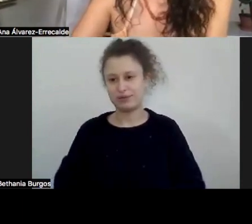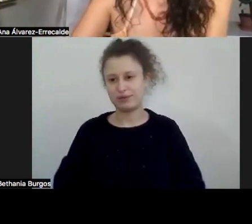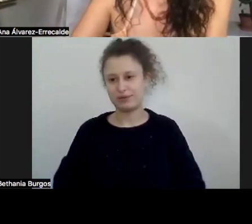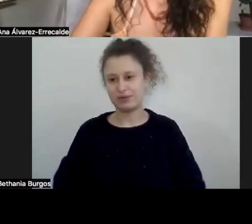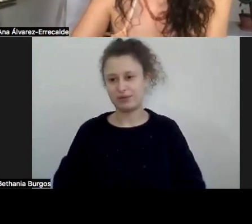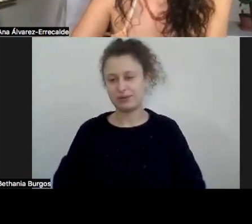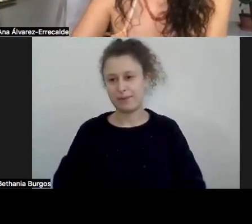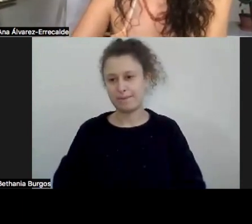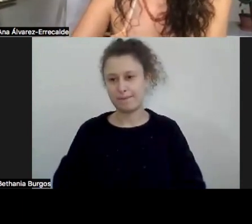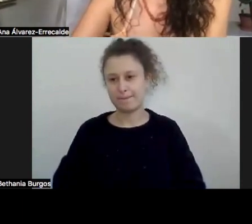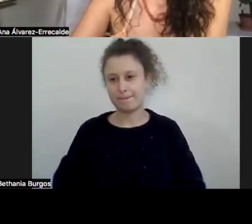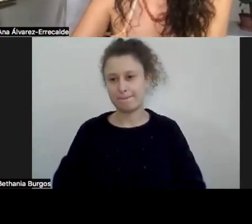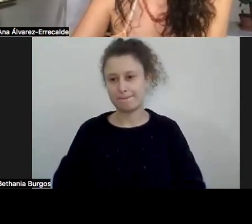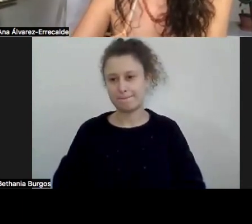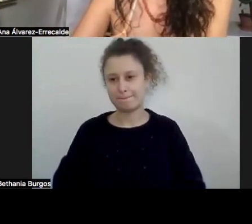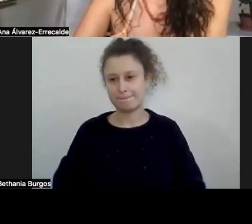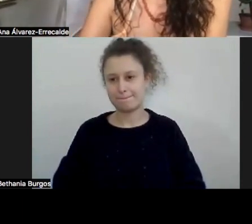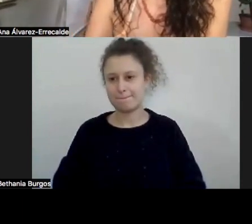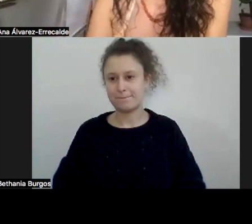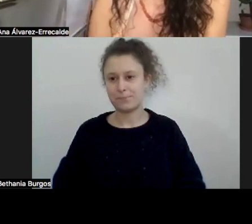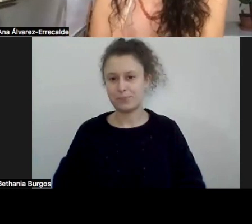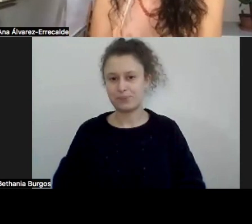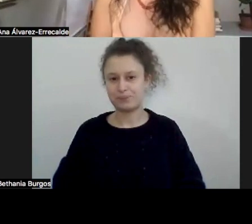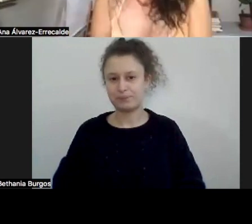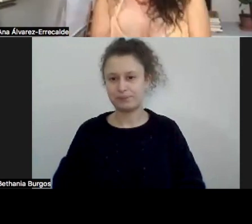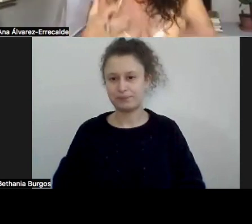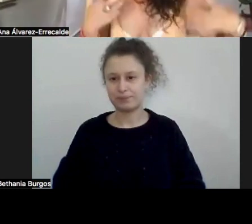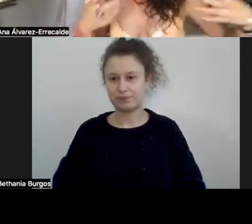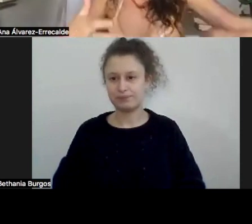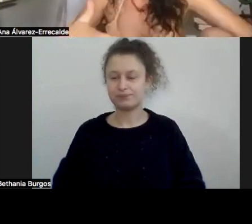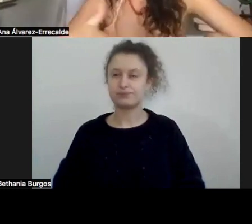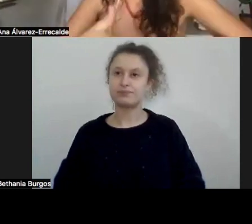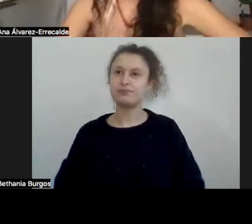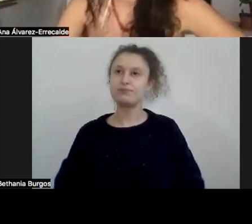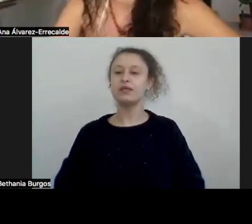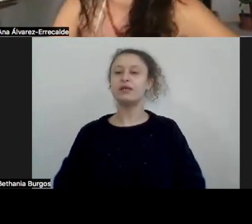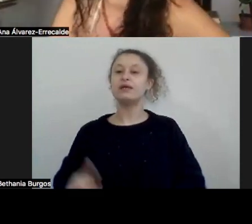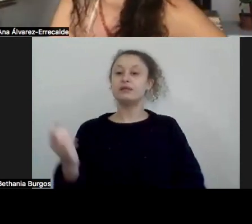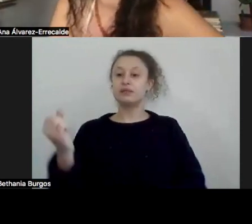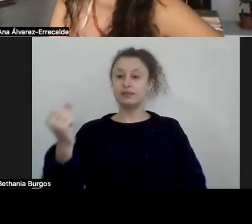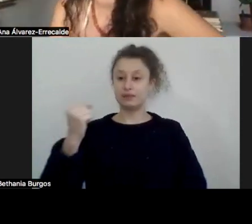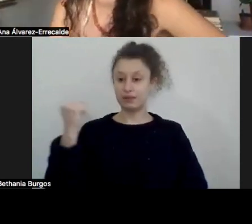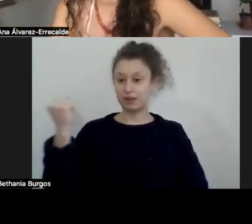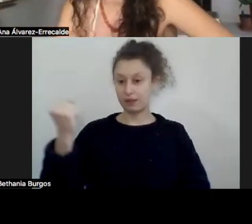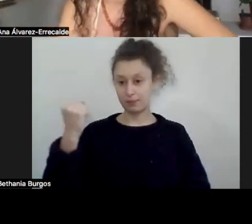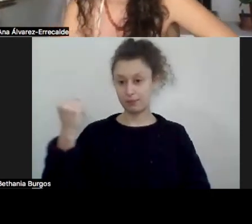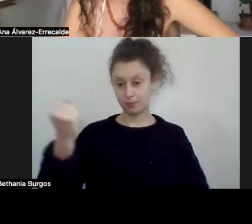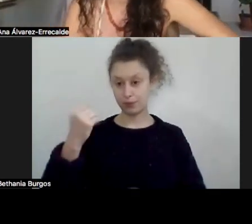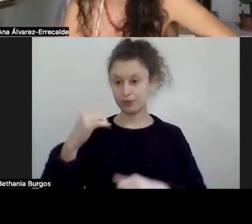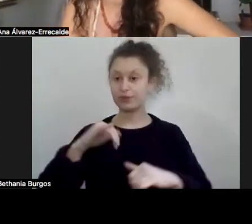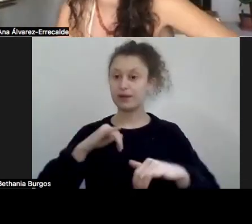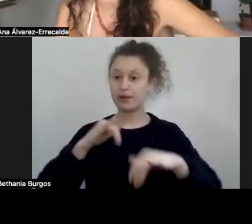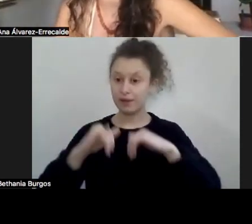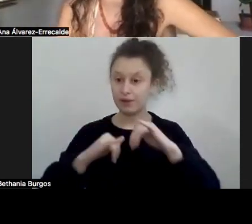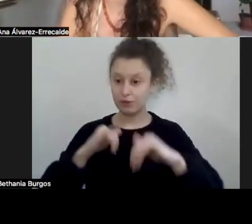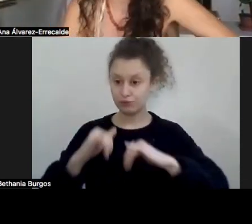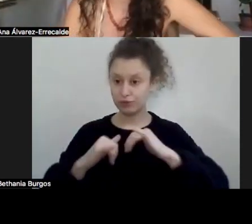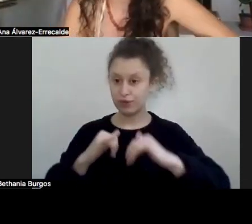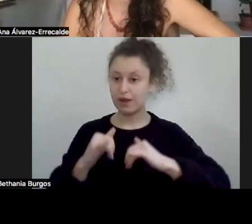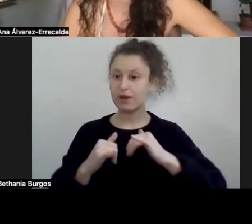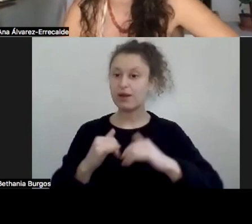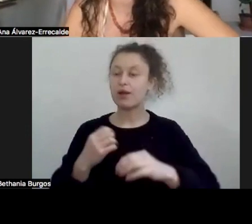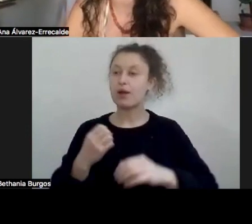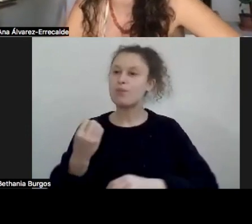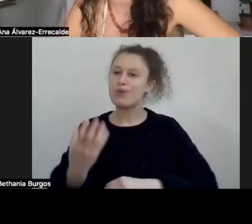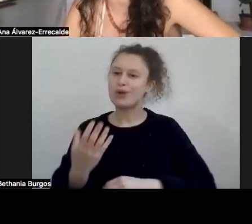Eh, y esto, lo que me importa con esto es que silenciar las vivencias de las mujeres para enfocarnos